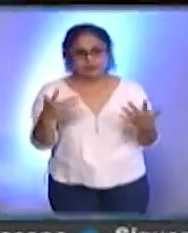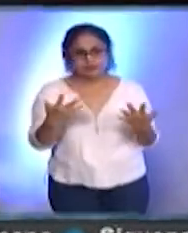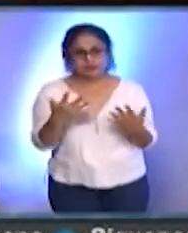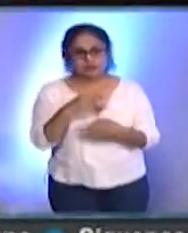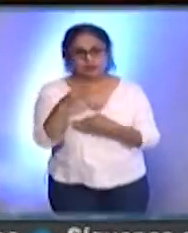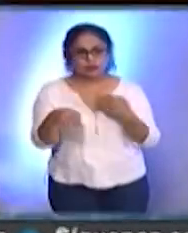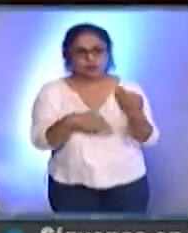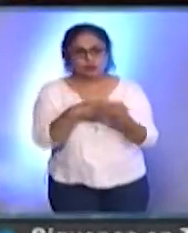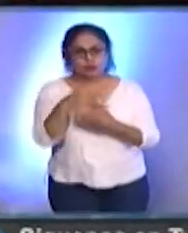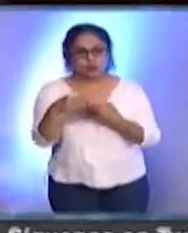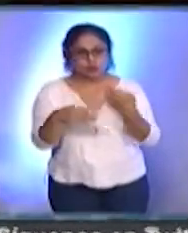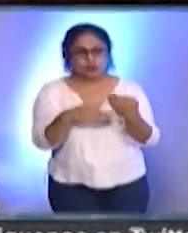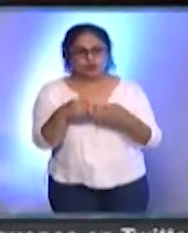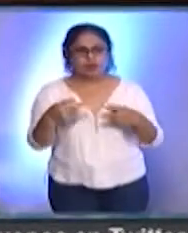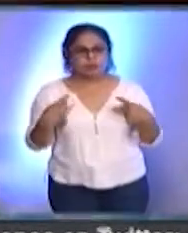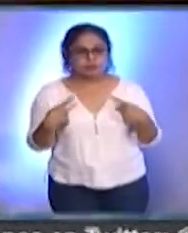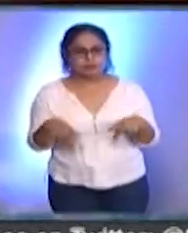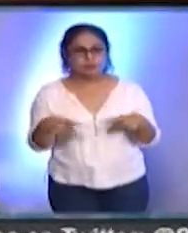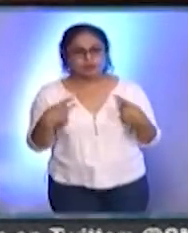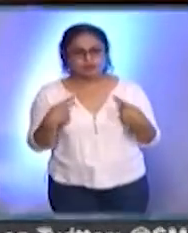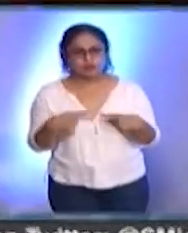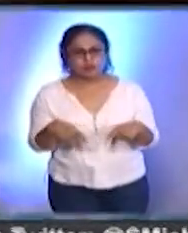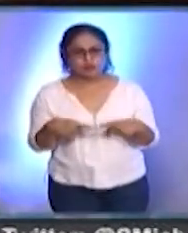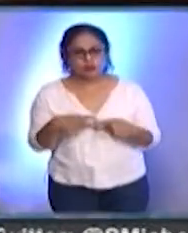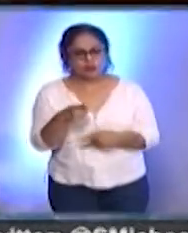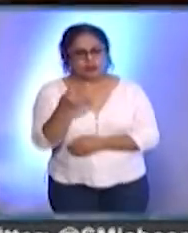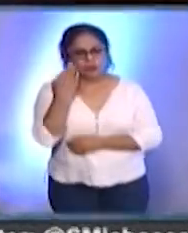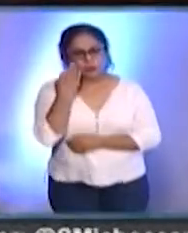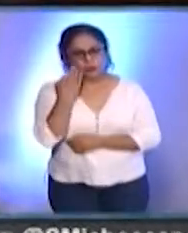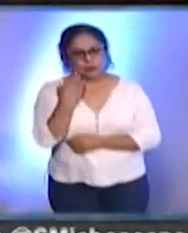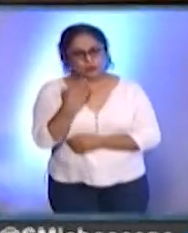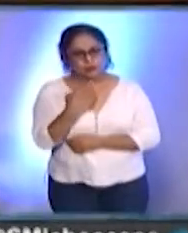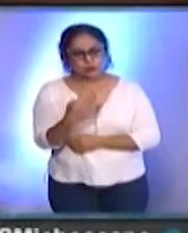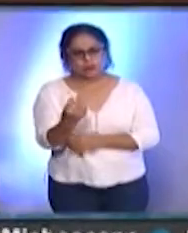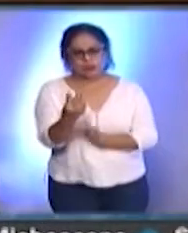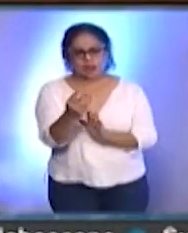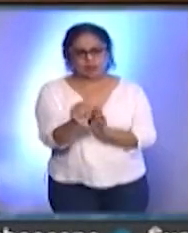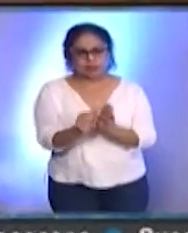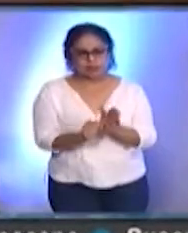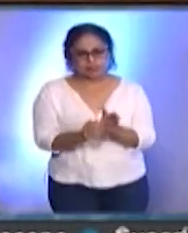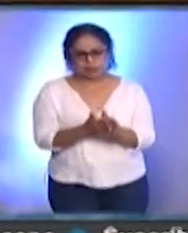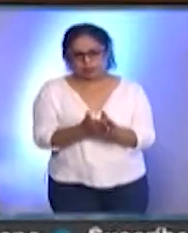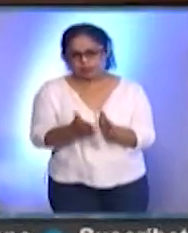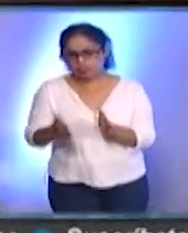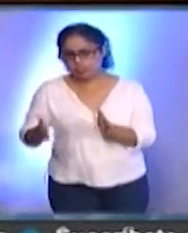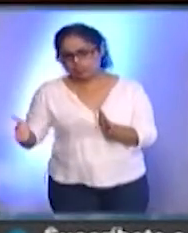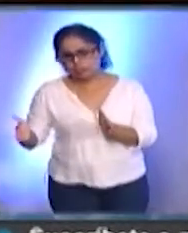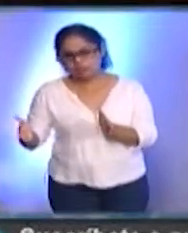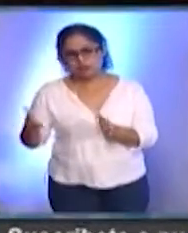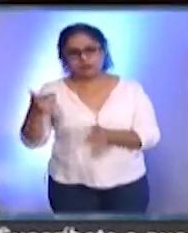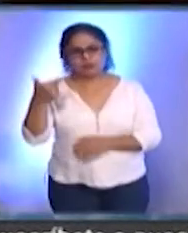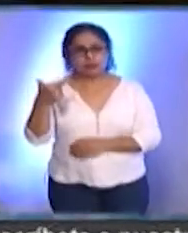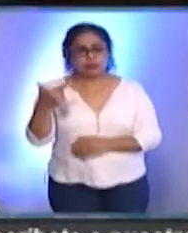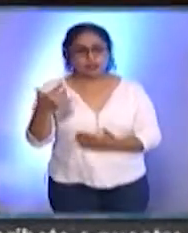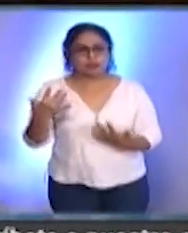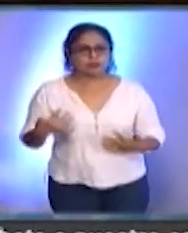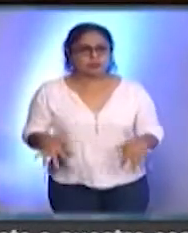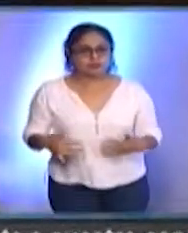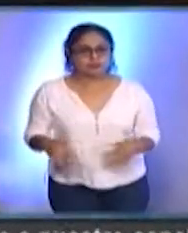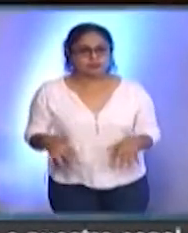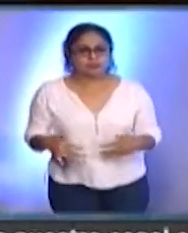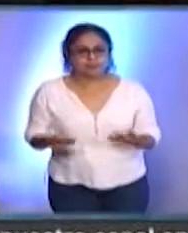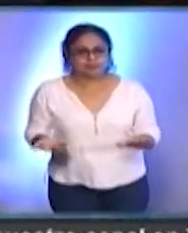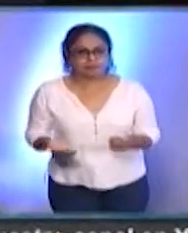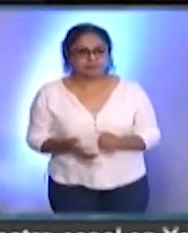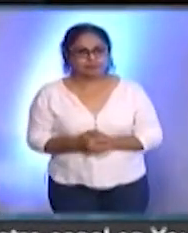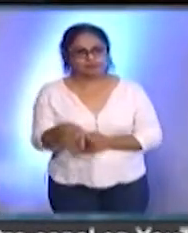los comerciantes, porque es una obra que se tenía que hacer en 3 meses y ya lleva 7. Entonces,